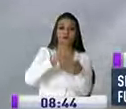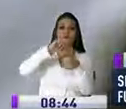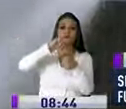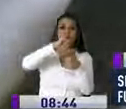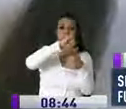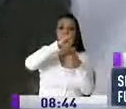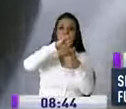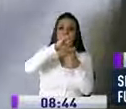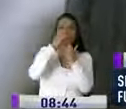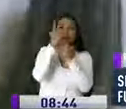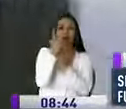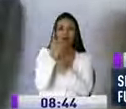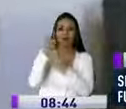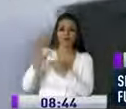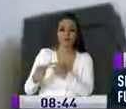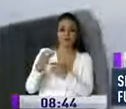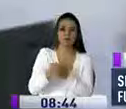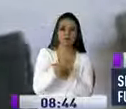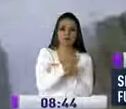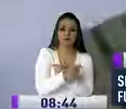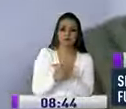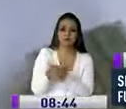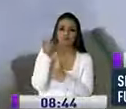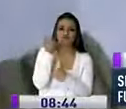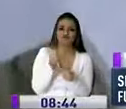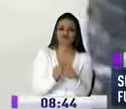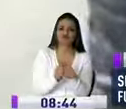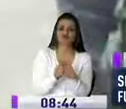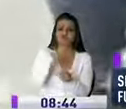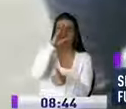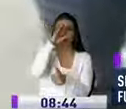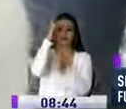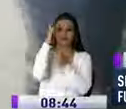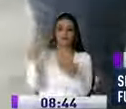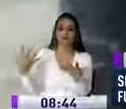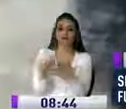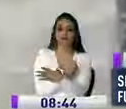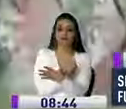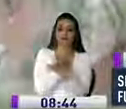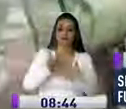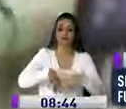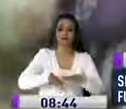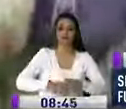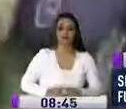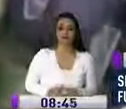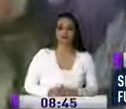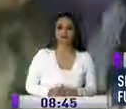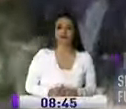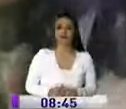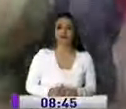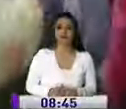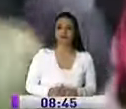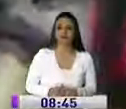Armas y municiones, teléfonos celulares, fueron incautados ya en este operativo.